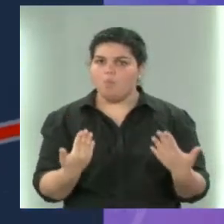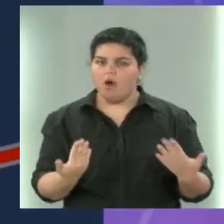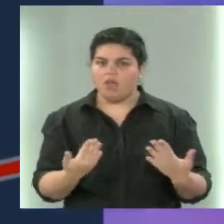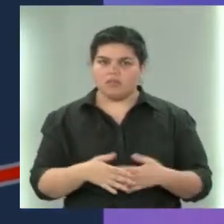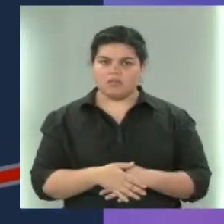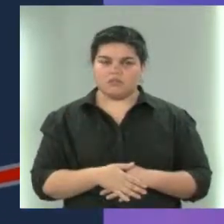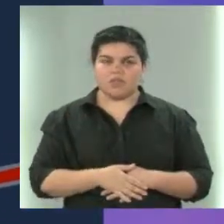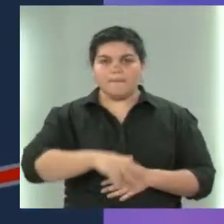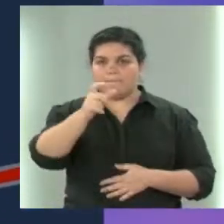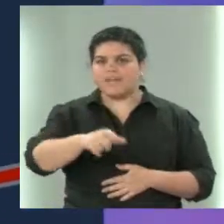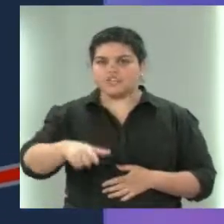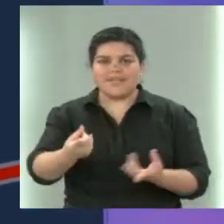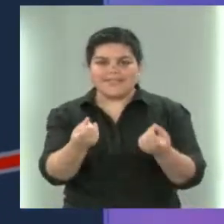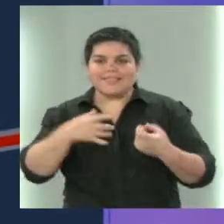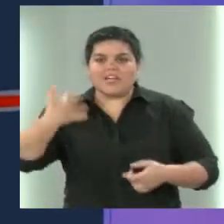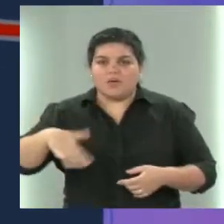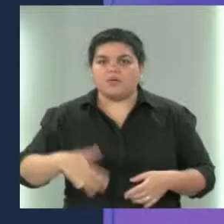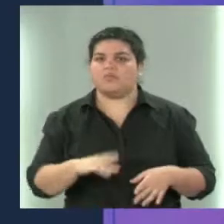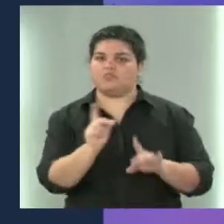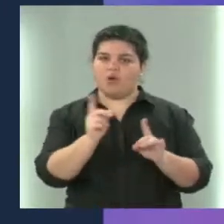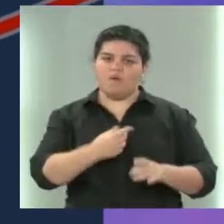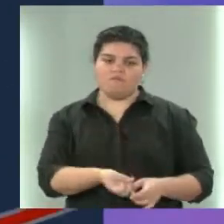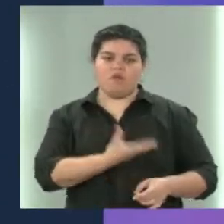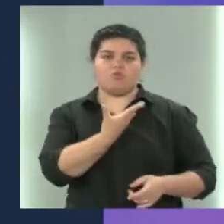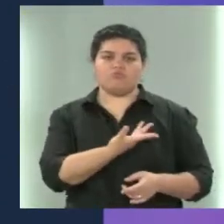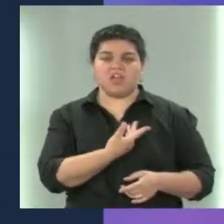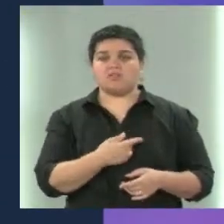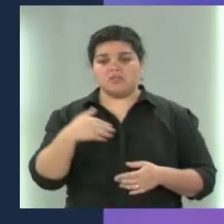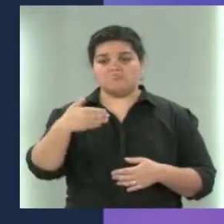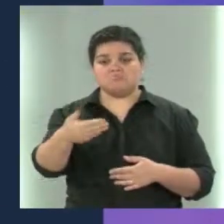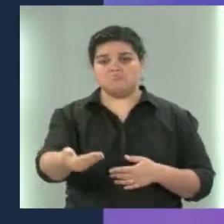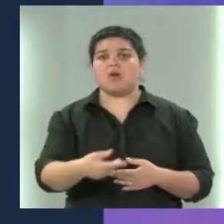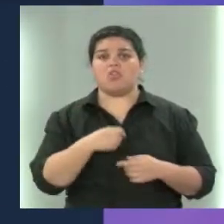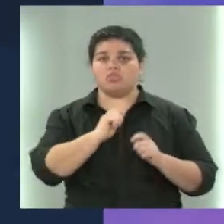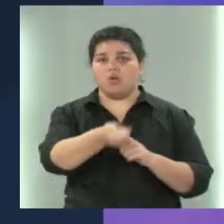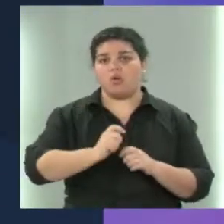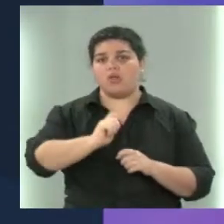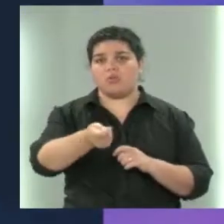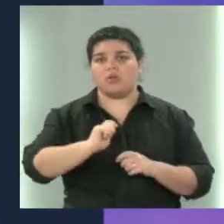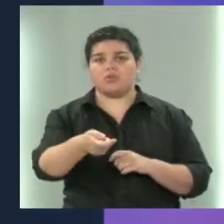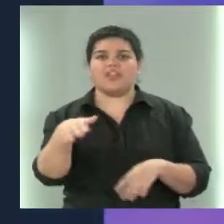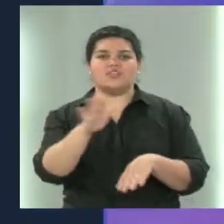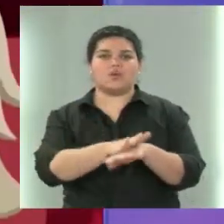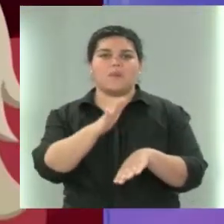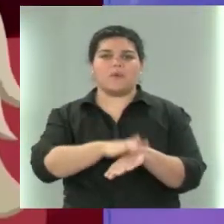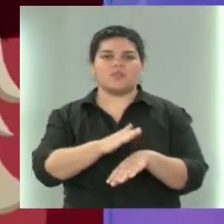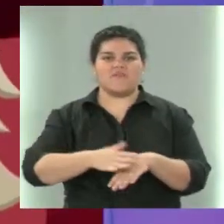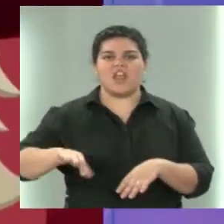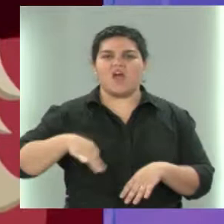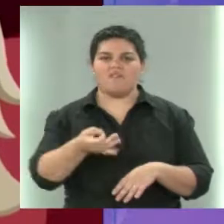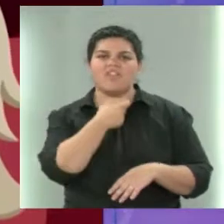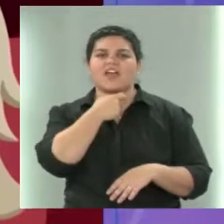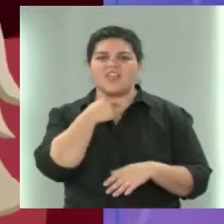que alguien lo necesite. Hacerlo de forma voluntaria y con regularidad es un acto de compromiso con la vida. Existen